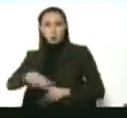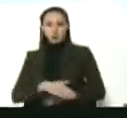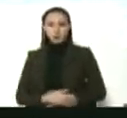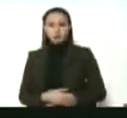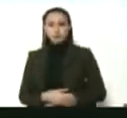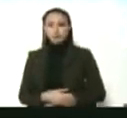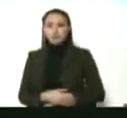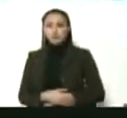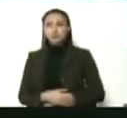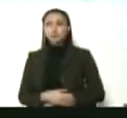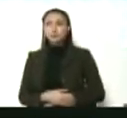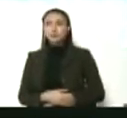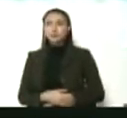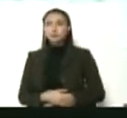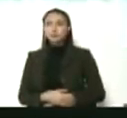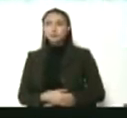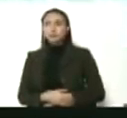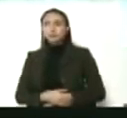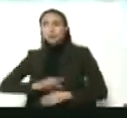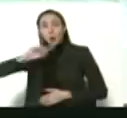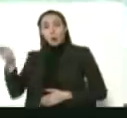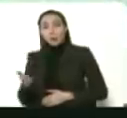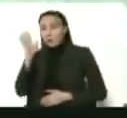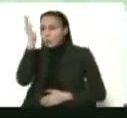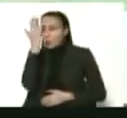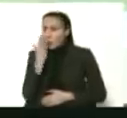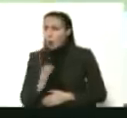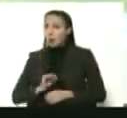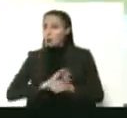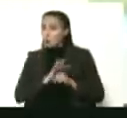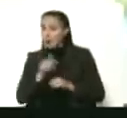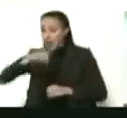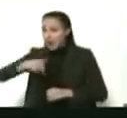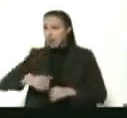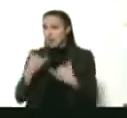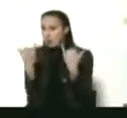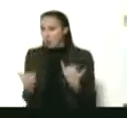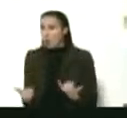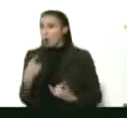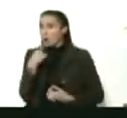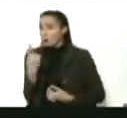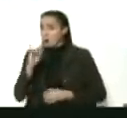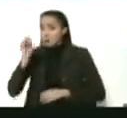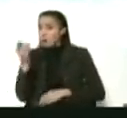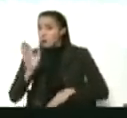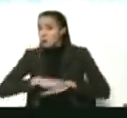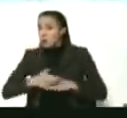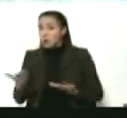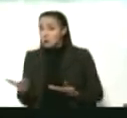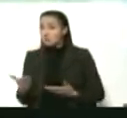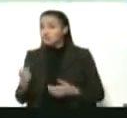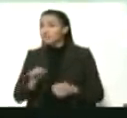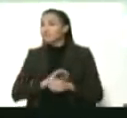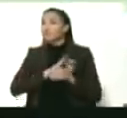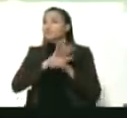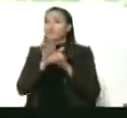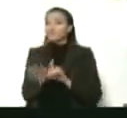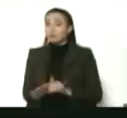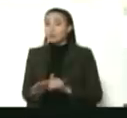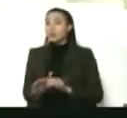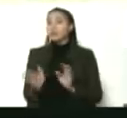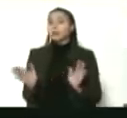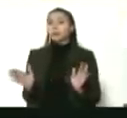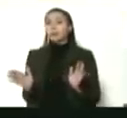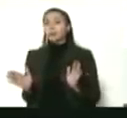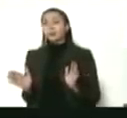son los primeros carnavales con pandemia. Digo los primeros porque miren, las perspectivas que hay es